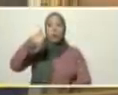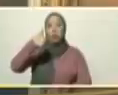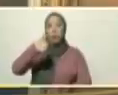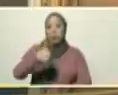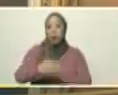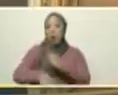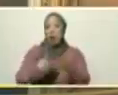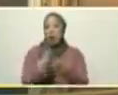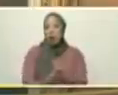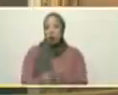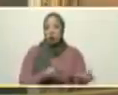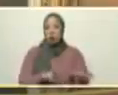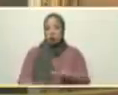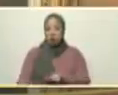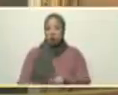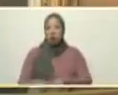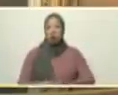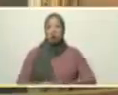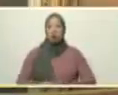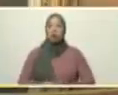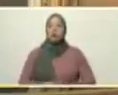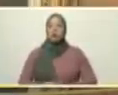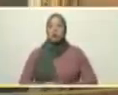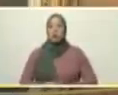Se captaba